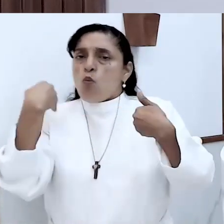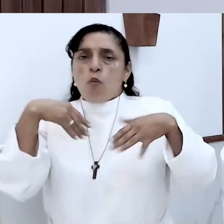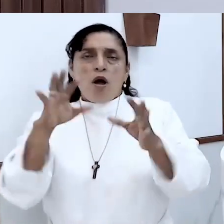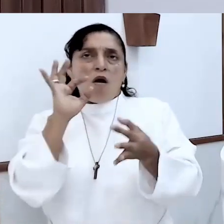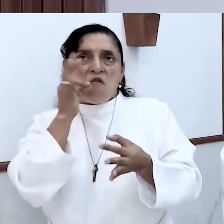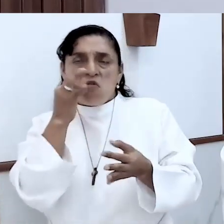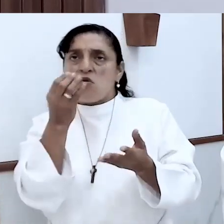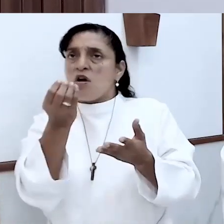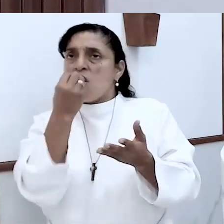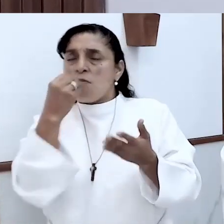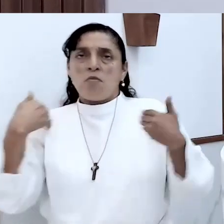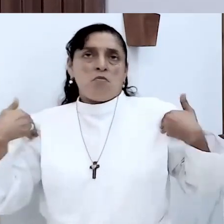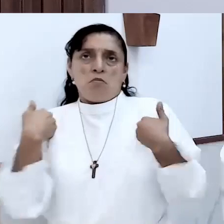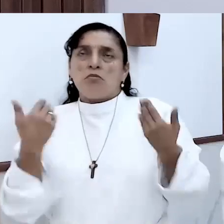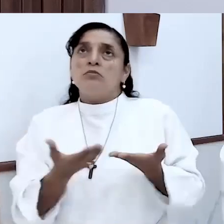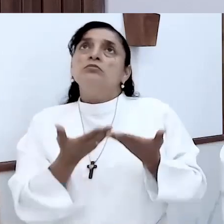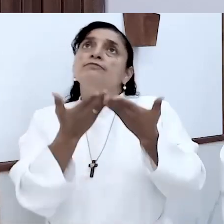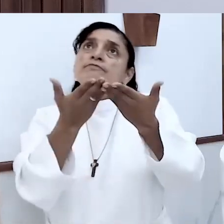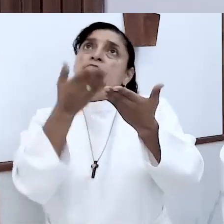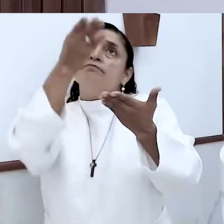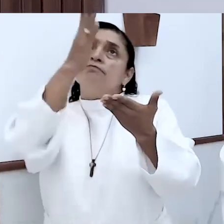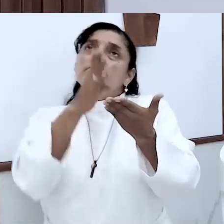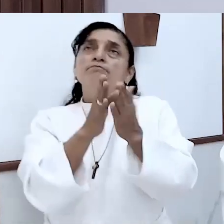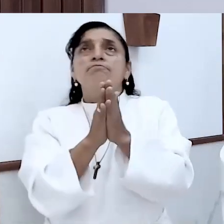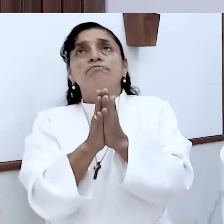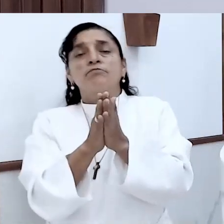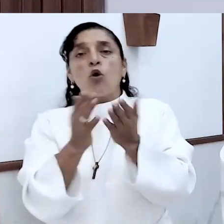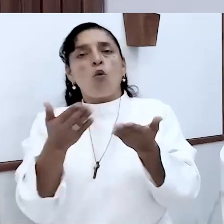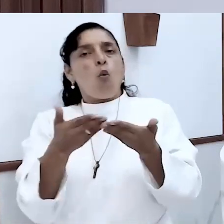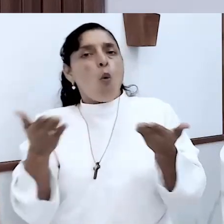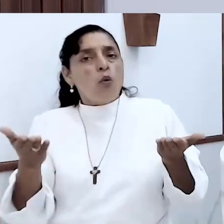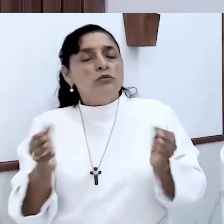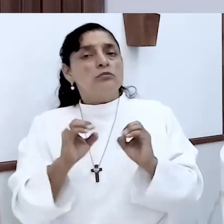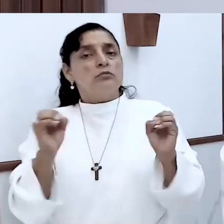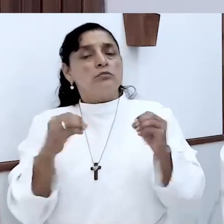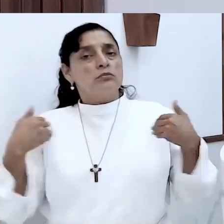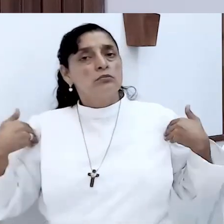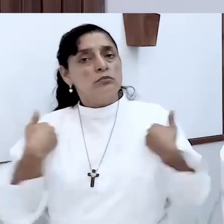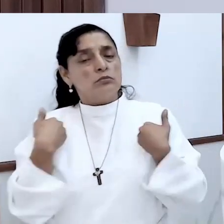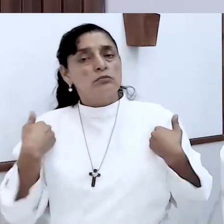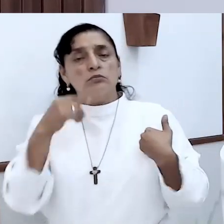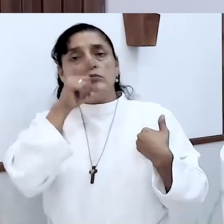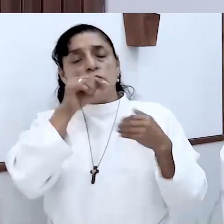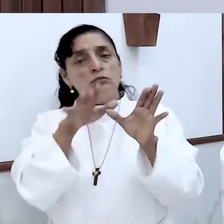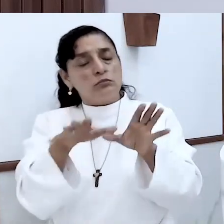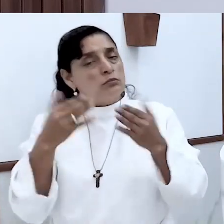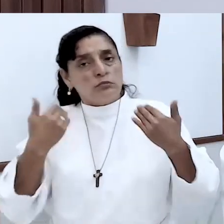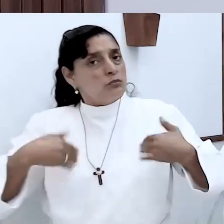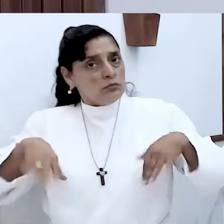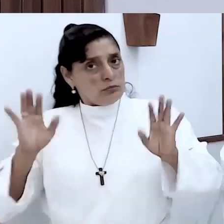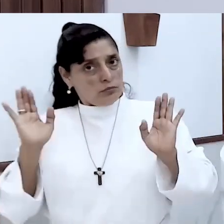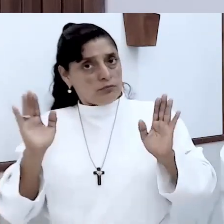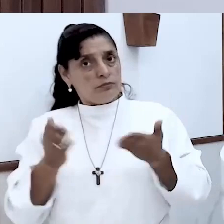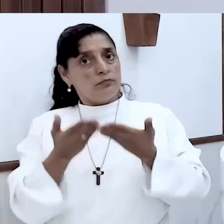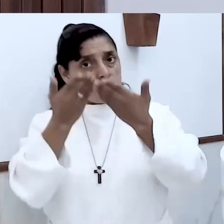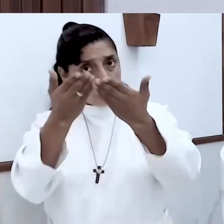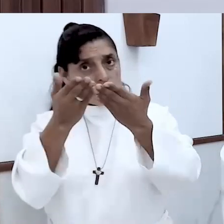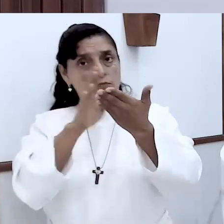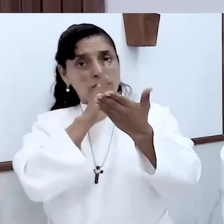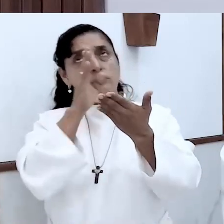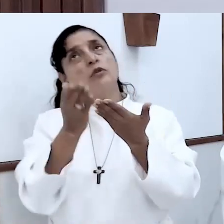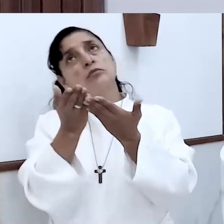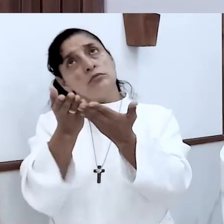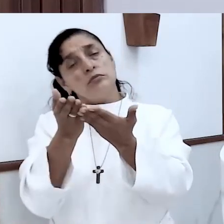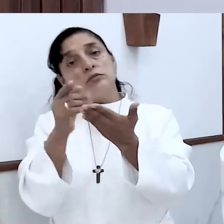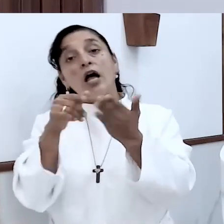presentar a Dios. Ofrendas que podían ser cosas, aves o animales. Pues eso es lo que hacían